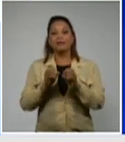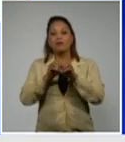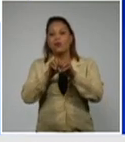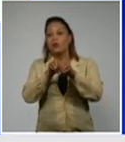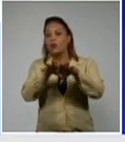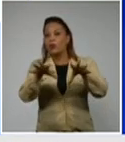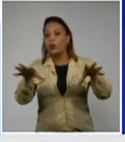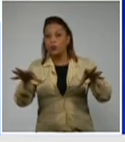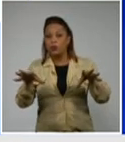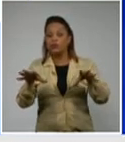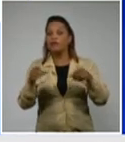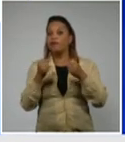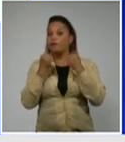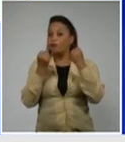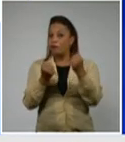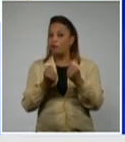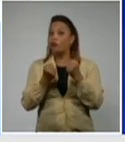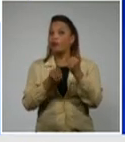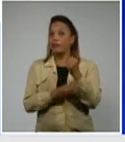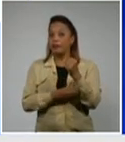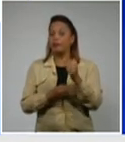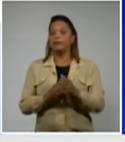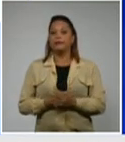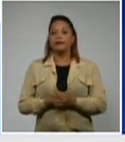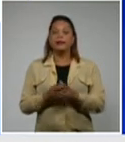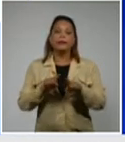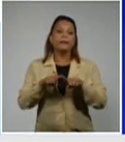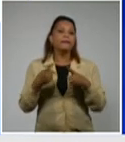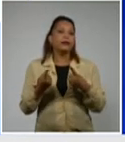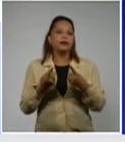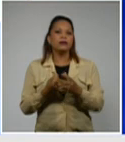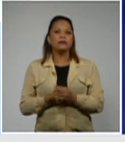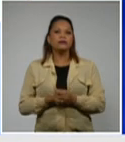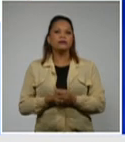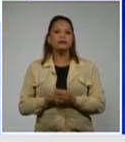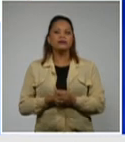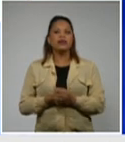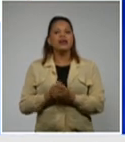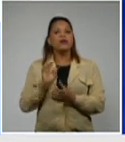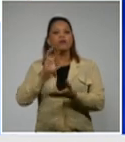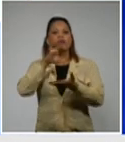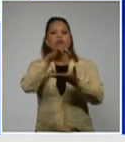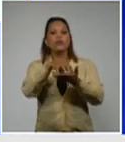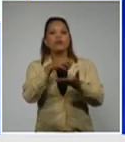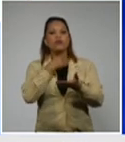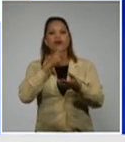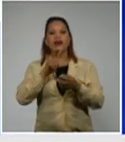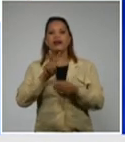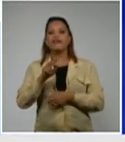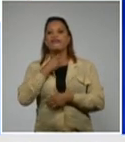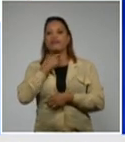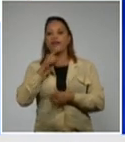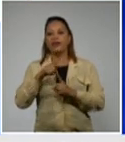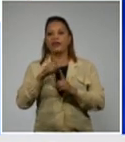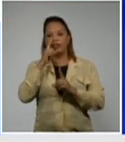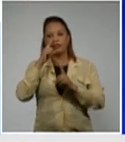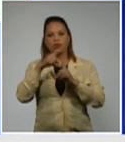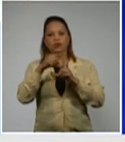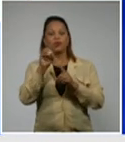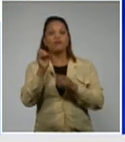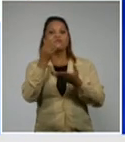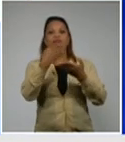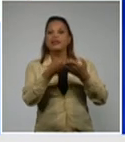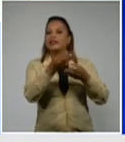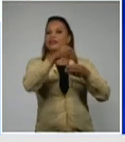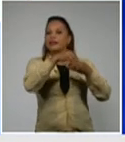y en parte está incidiendo un evento institucional también. Santiago de